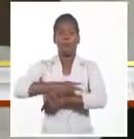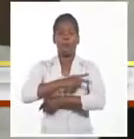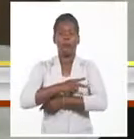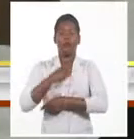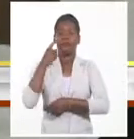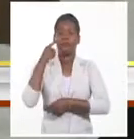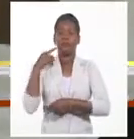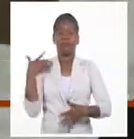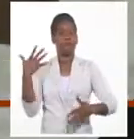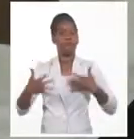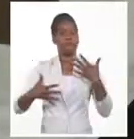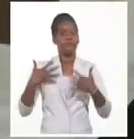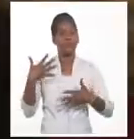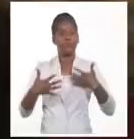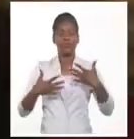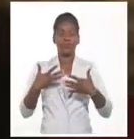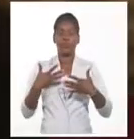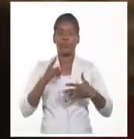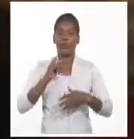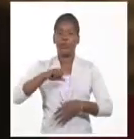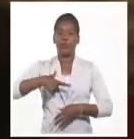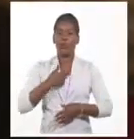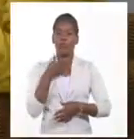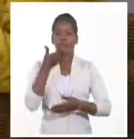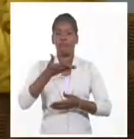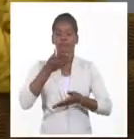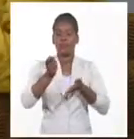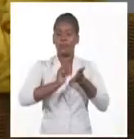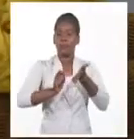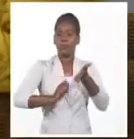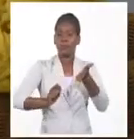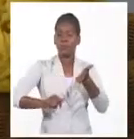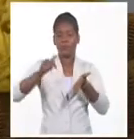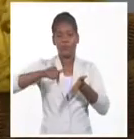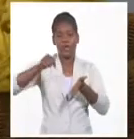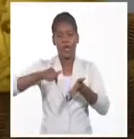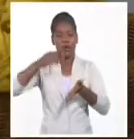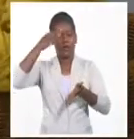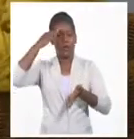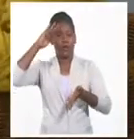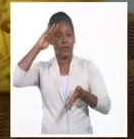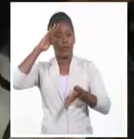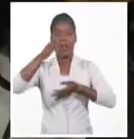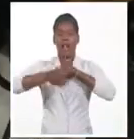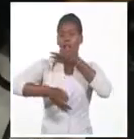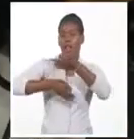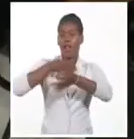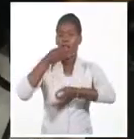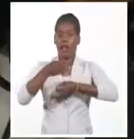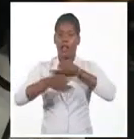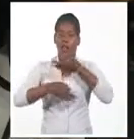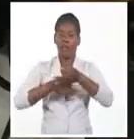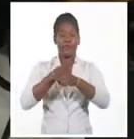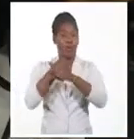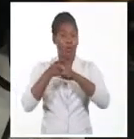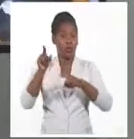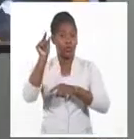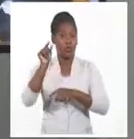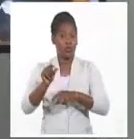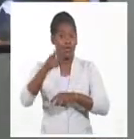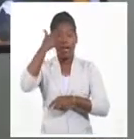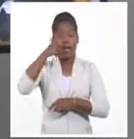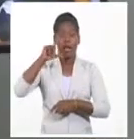modo literario de la poesía latinoamericana de nuestros días. Aleida Quevedo ha publicado 10 libros de